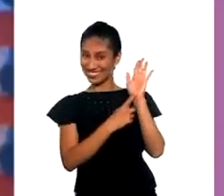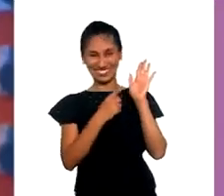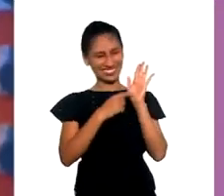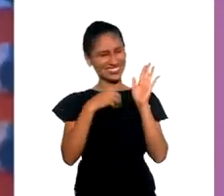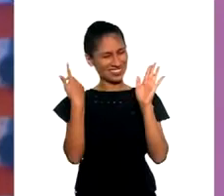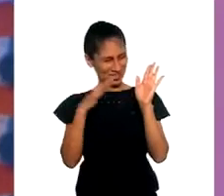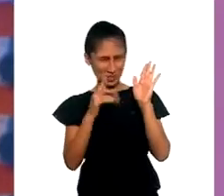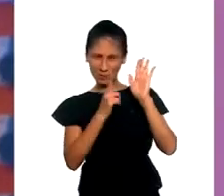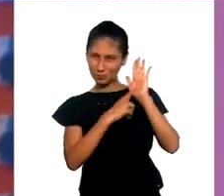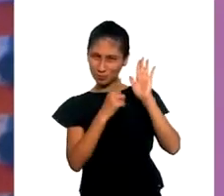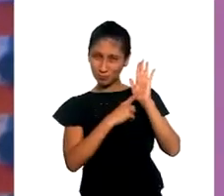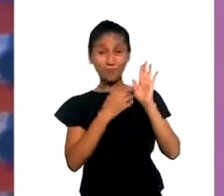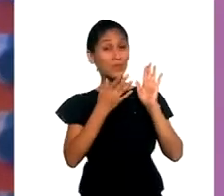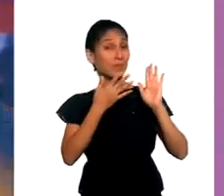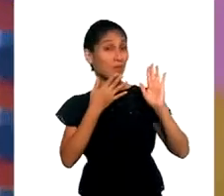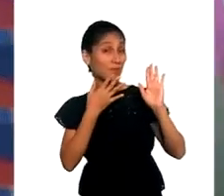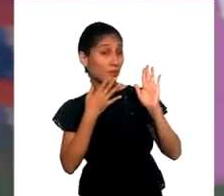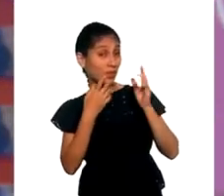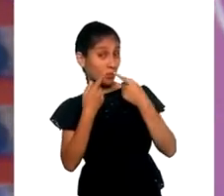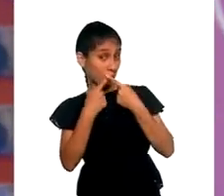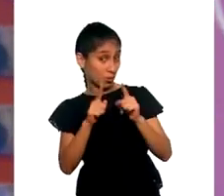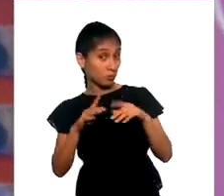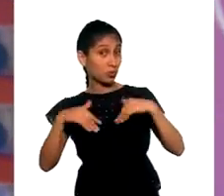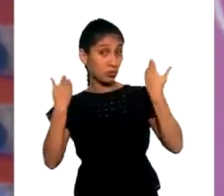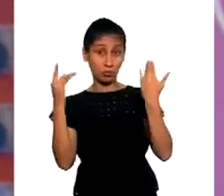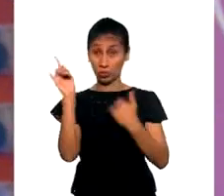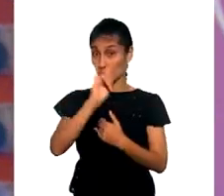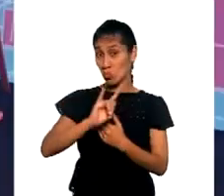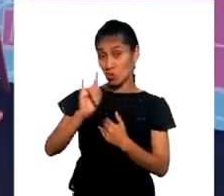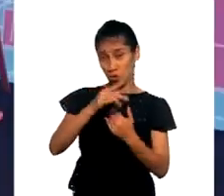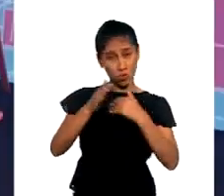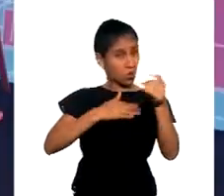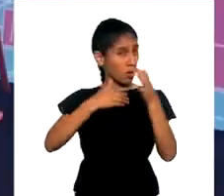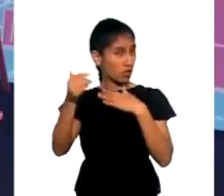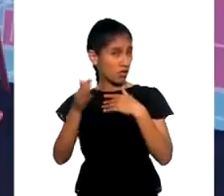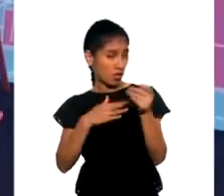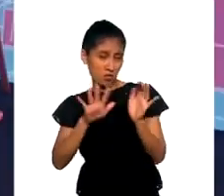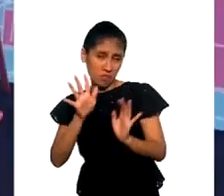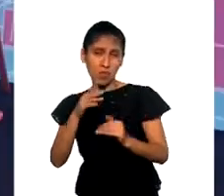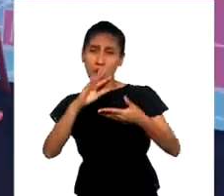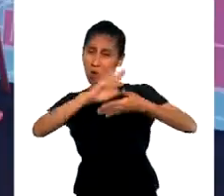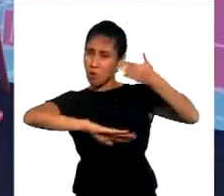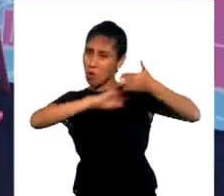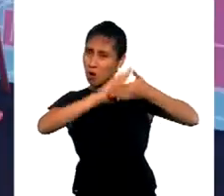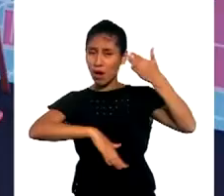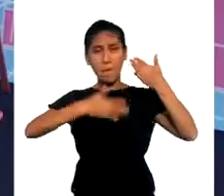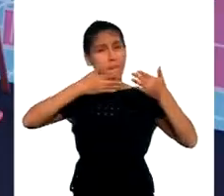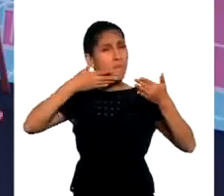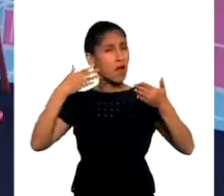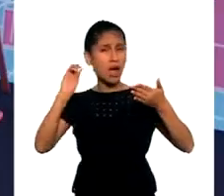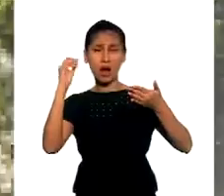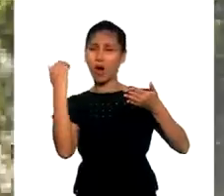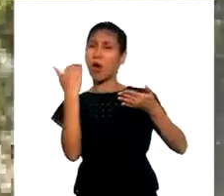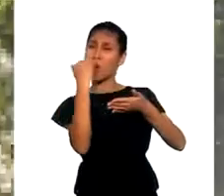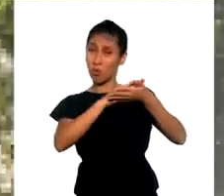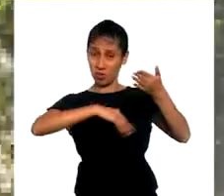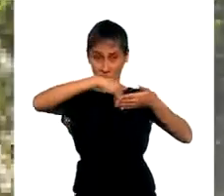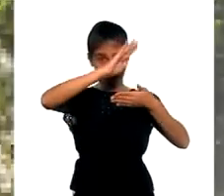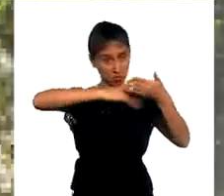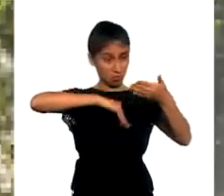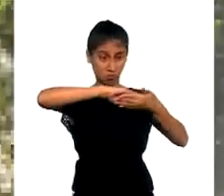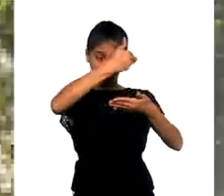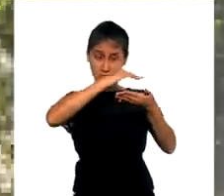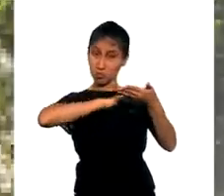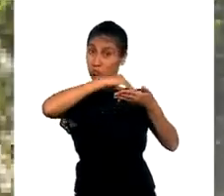yo tengo hojas de colores pero podemos usar cualquier hoja ya sean blancas o de periódico y